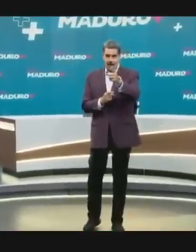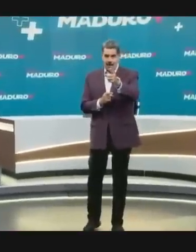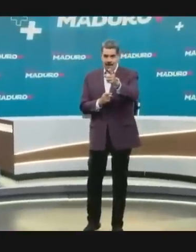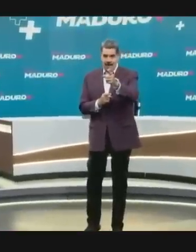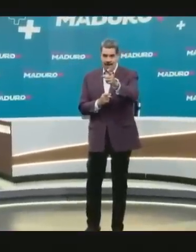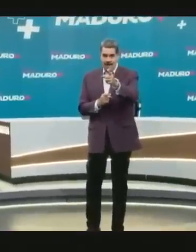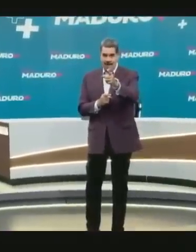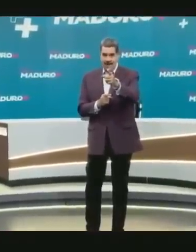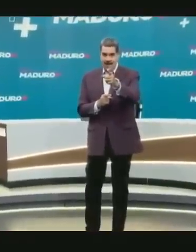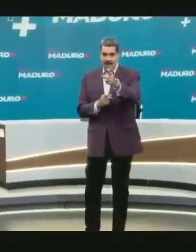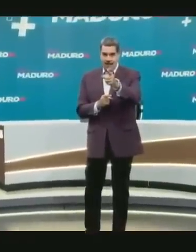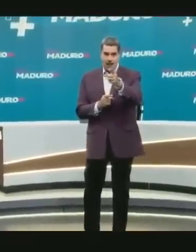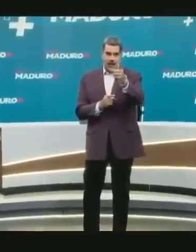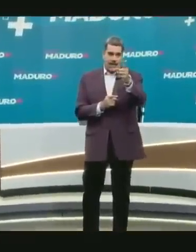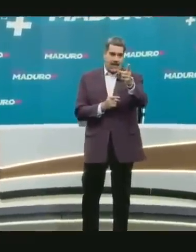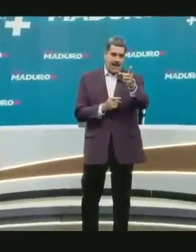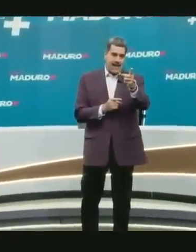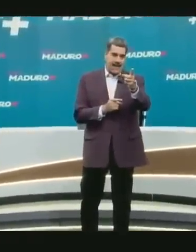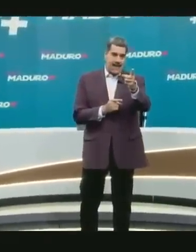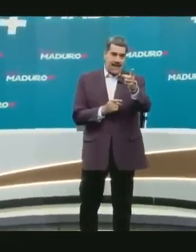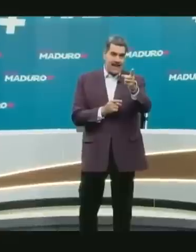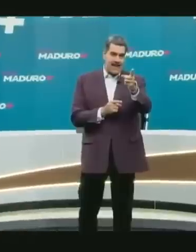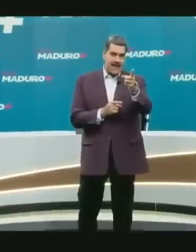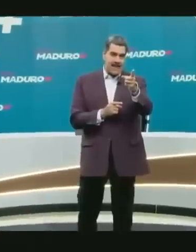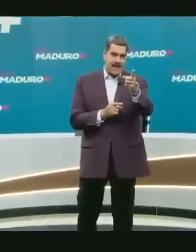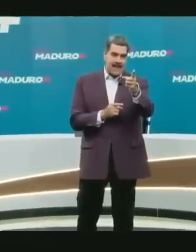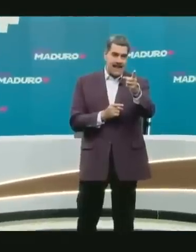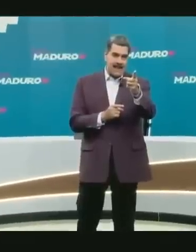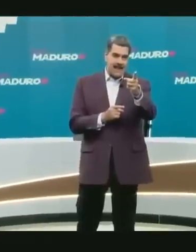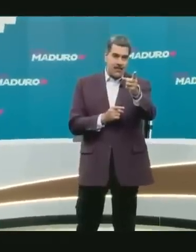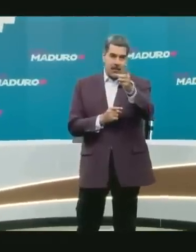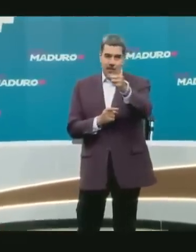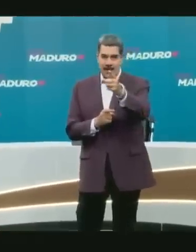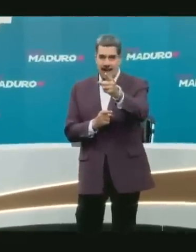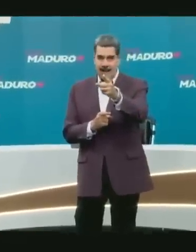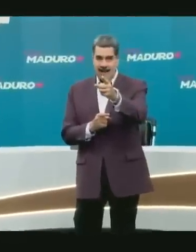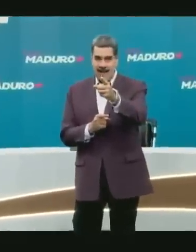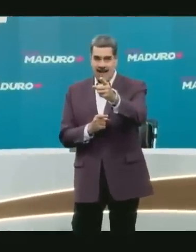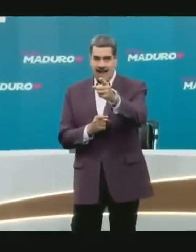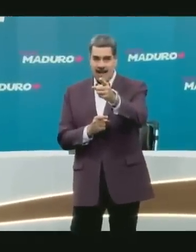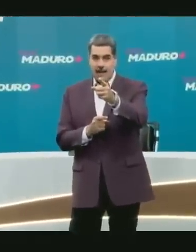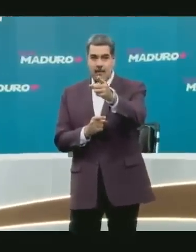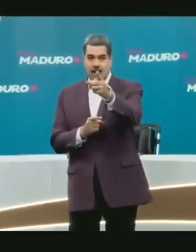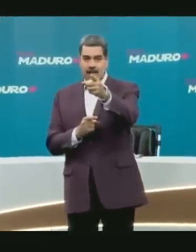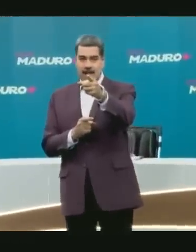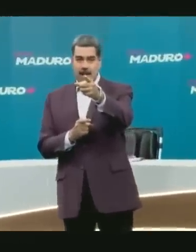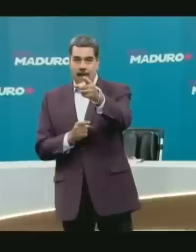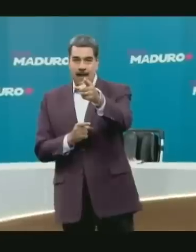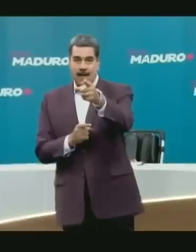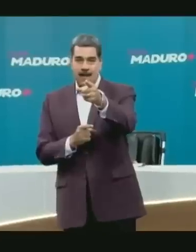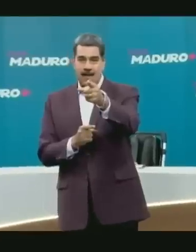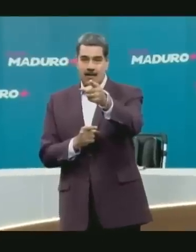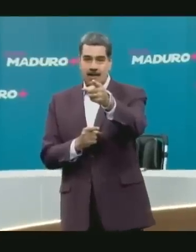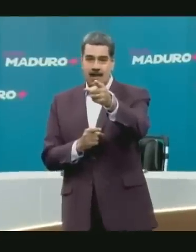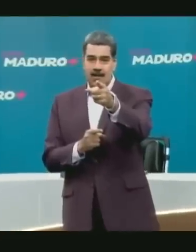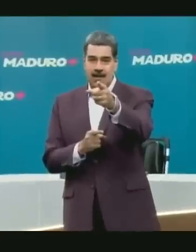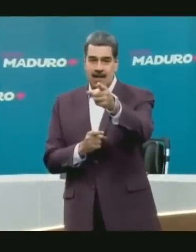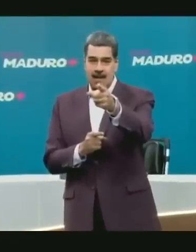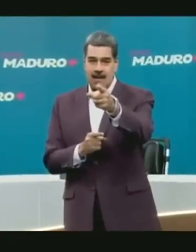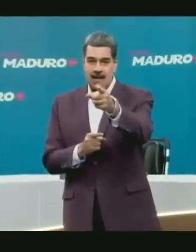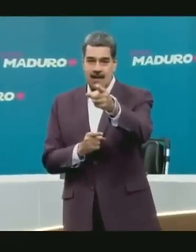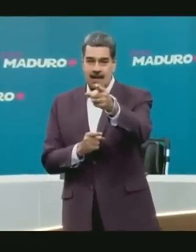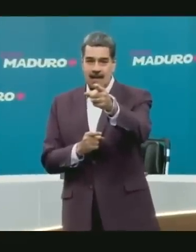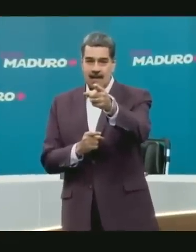Dale por acá vuelve para allá vuelve para acá Porque tienes despegada esta no la